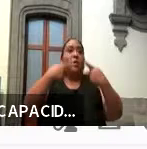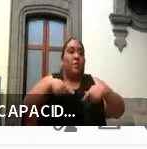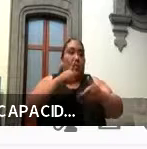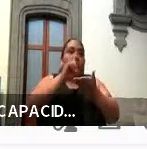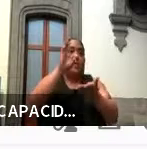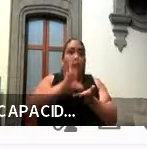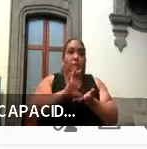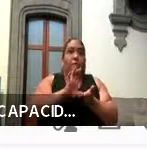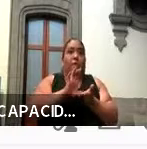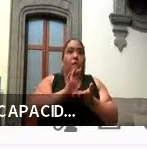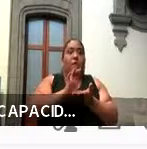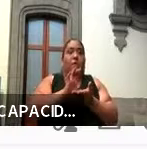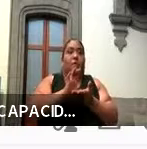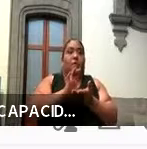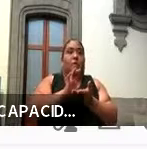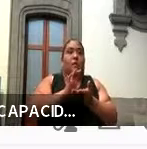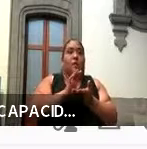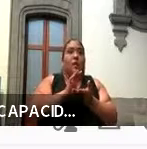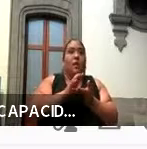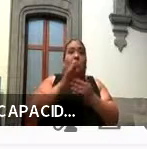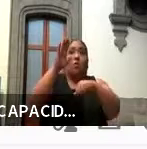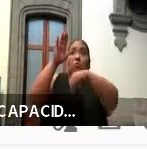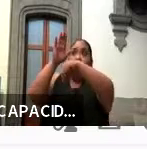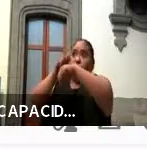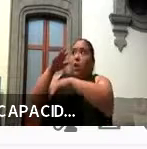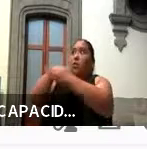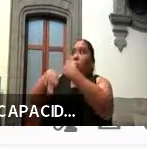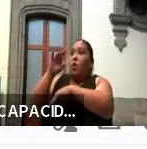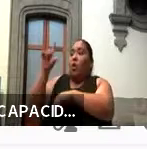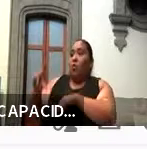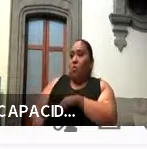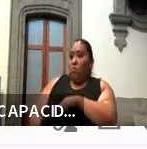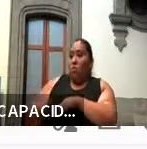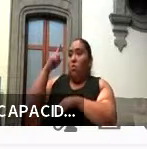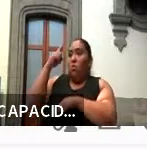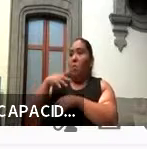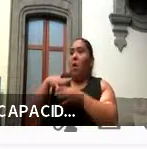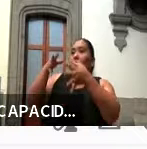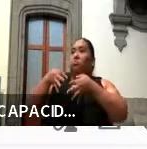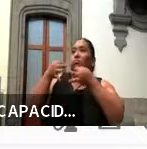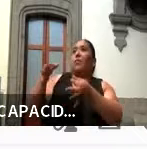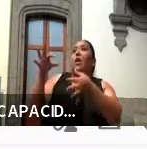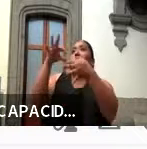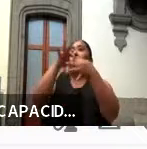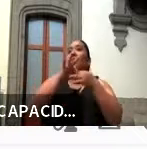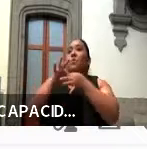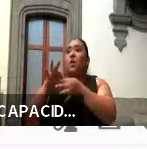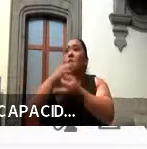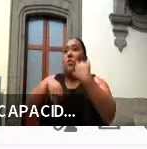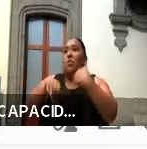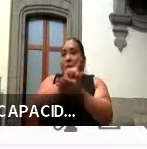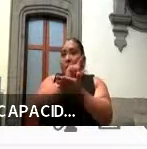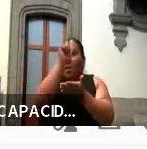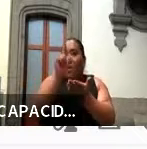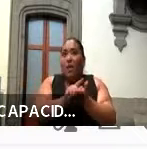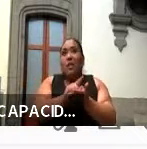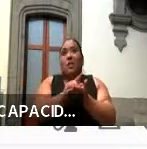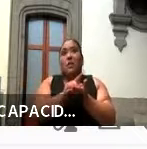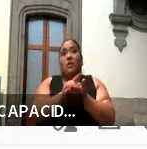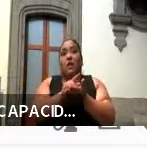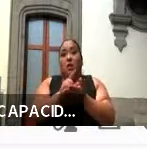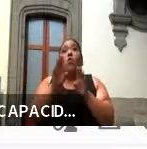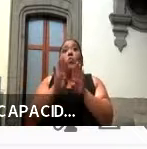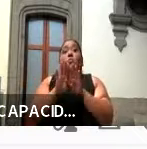orientan al Estado para armonizar, para efectuar esa armonización legislativa a partir de las obligaciones que